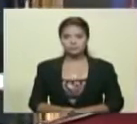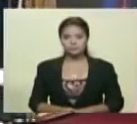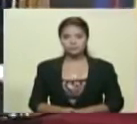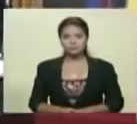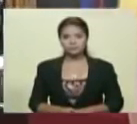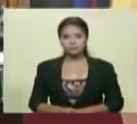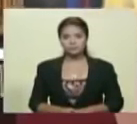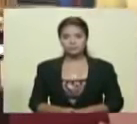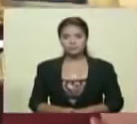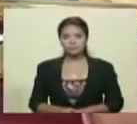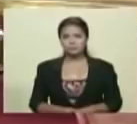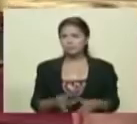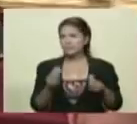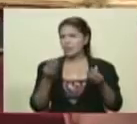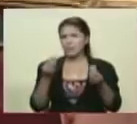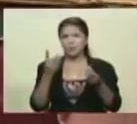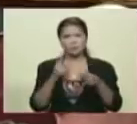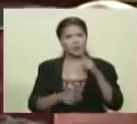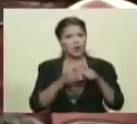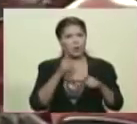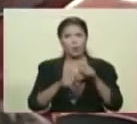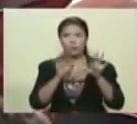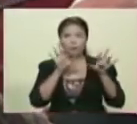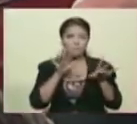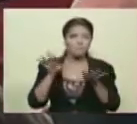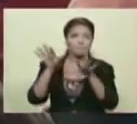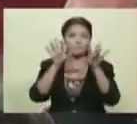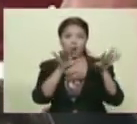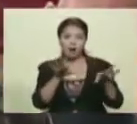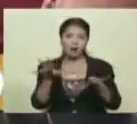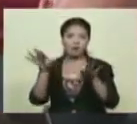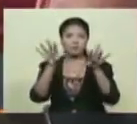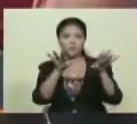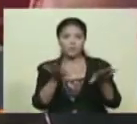Hay tantos casos de manipulación